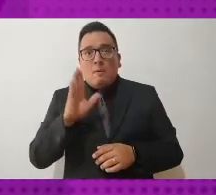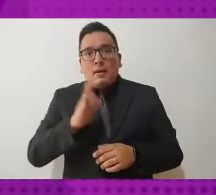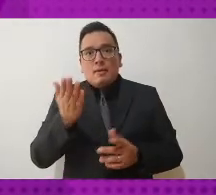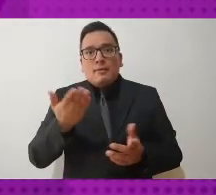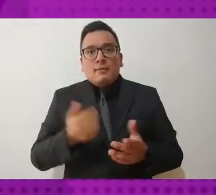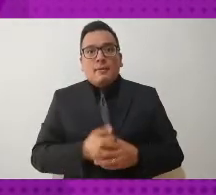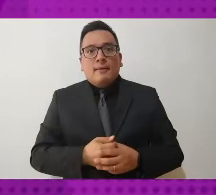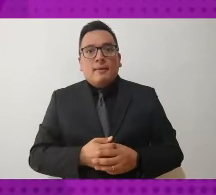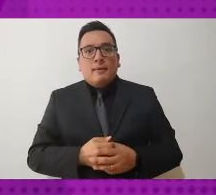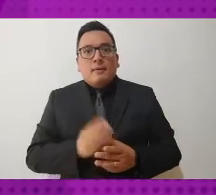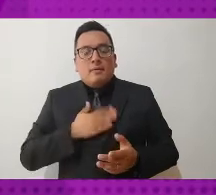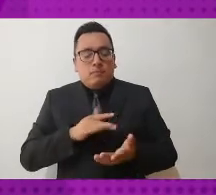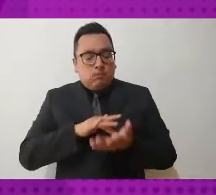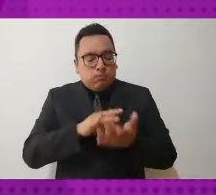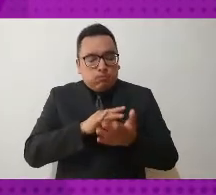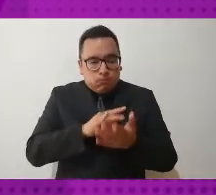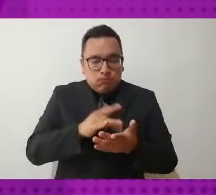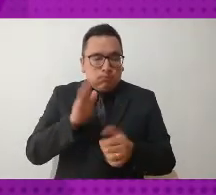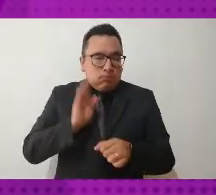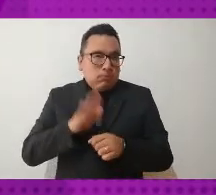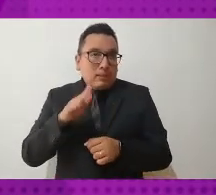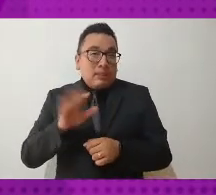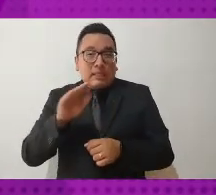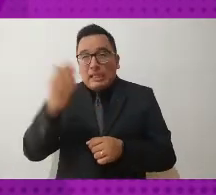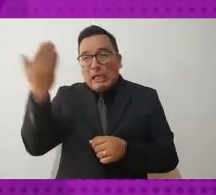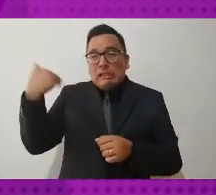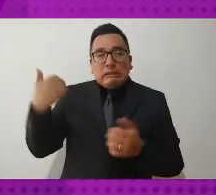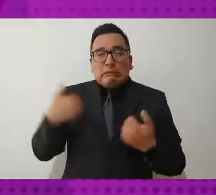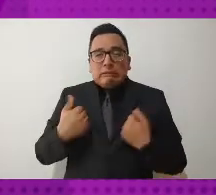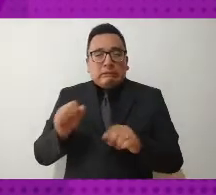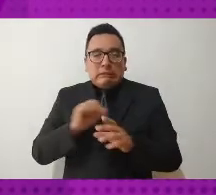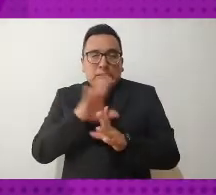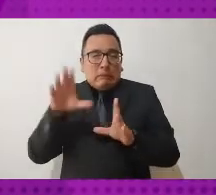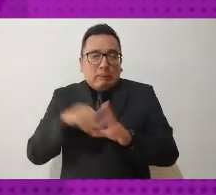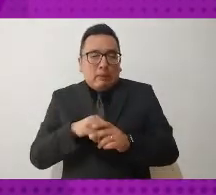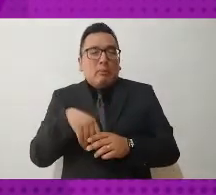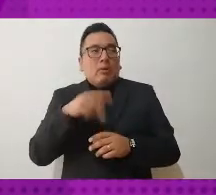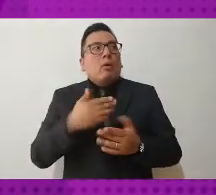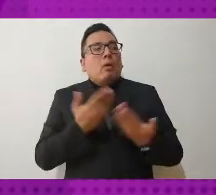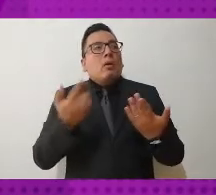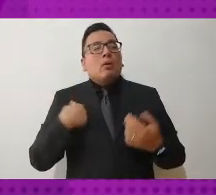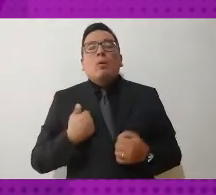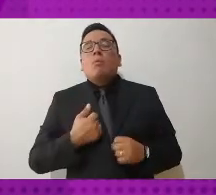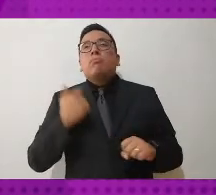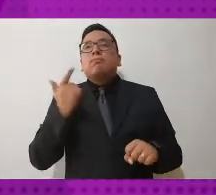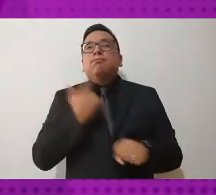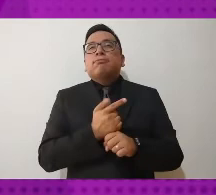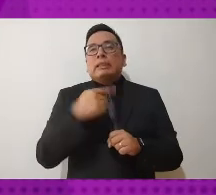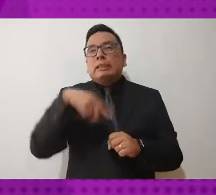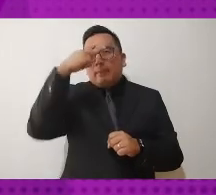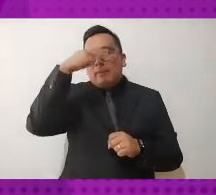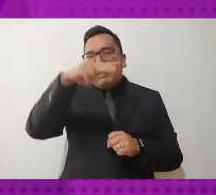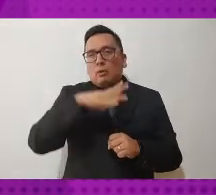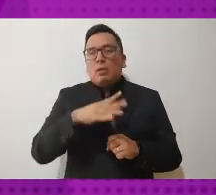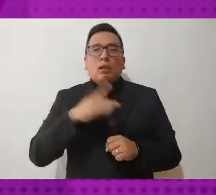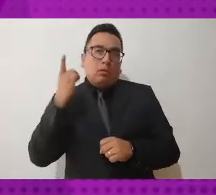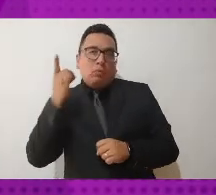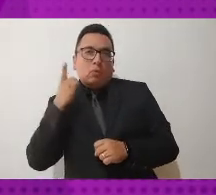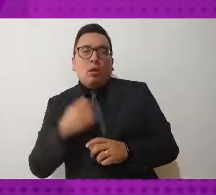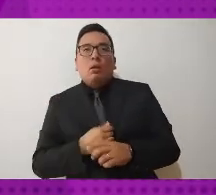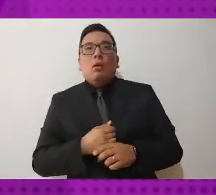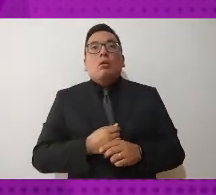tema antes probablemente no lo tenía tan claro pero hoy en día me he dado cuenta que a nivel nacional pues tenemos algunos diputados